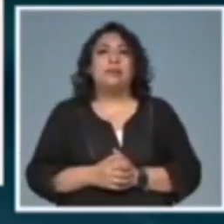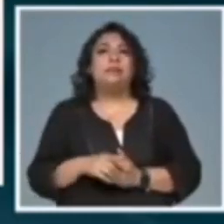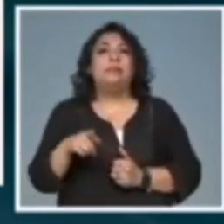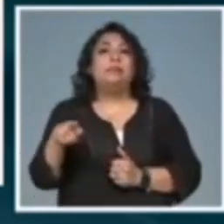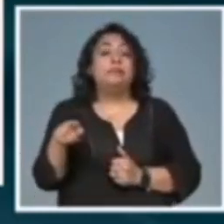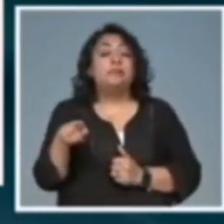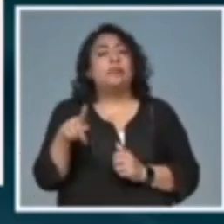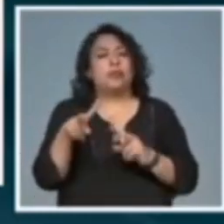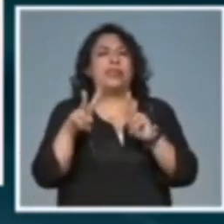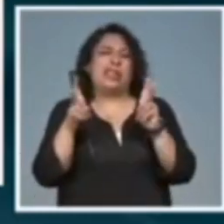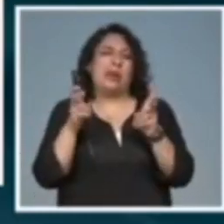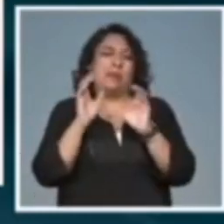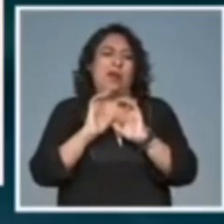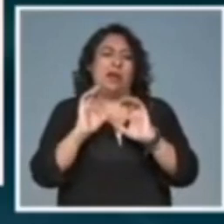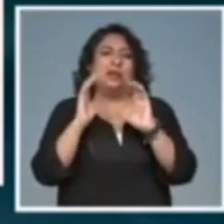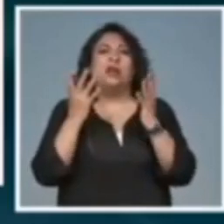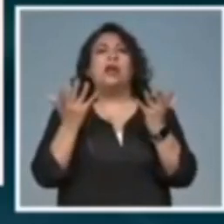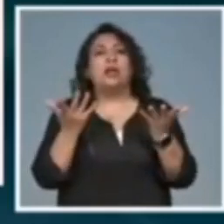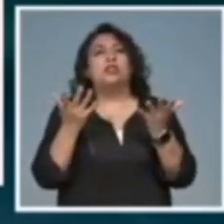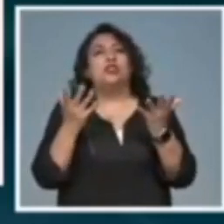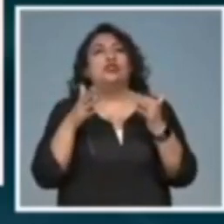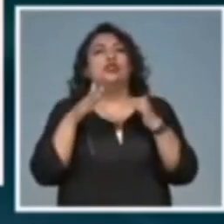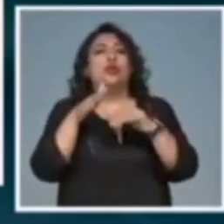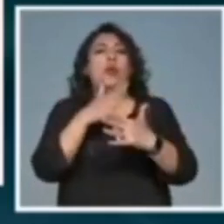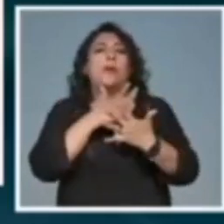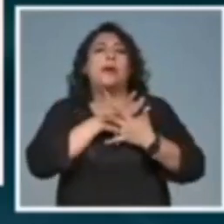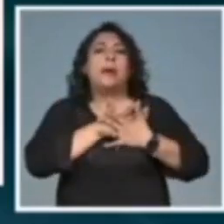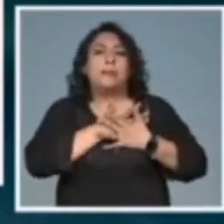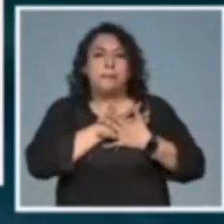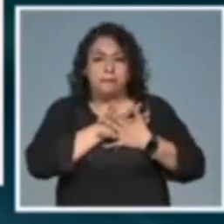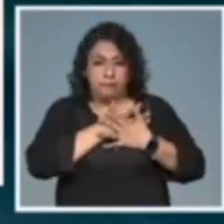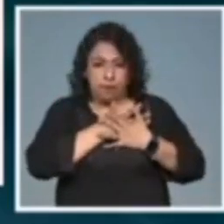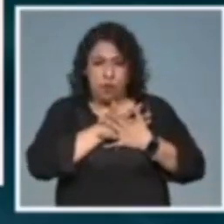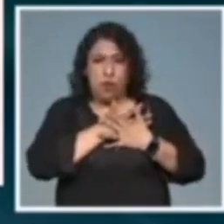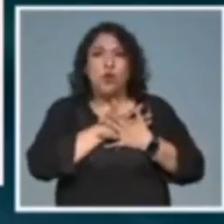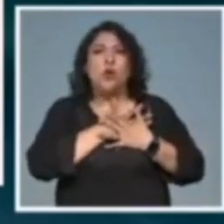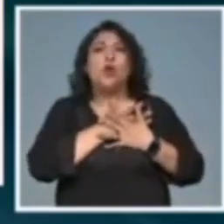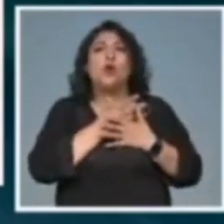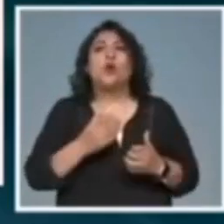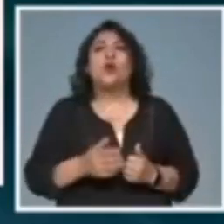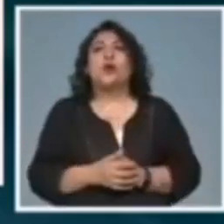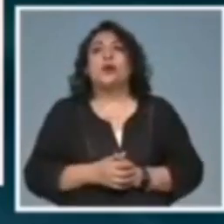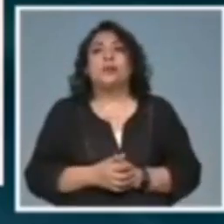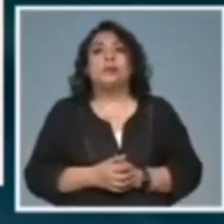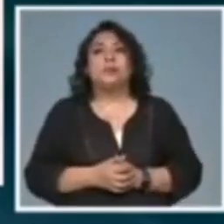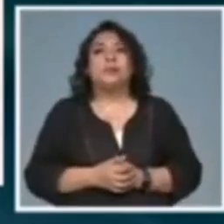que habla del amor y que habla